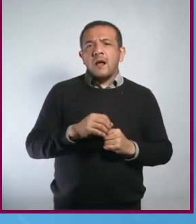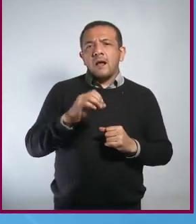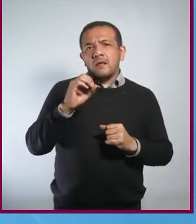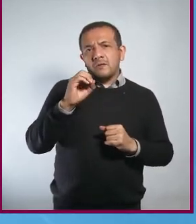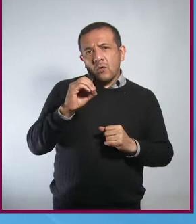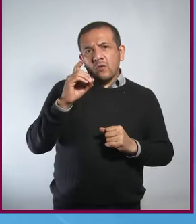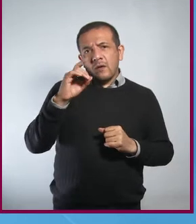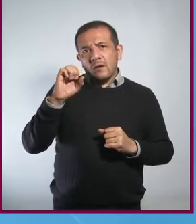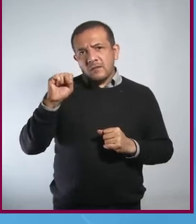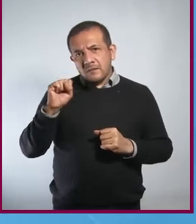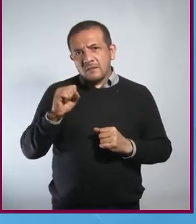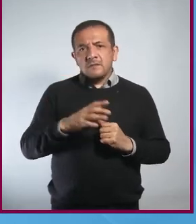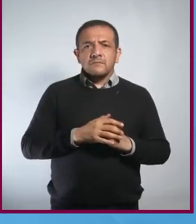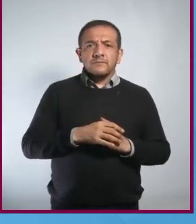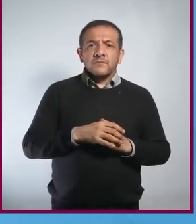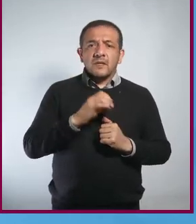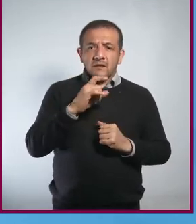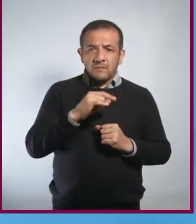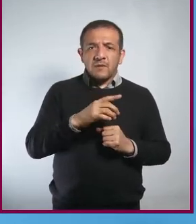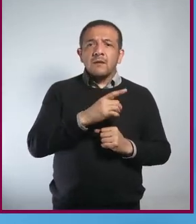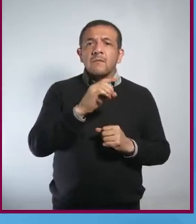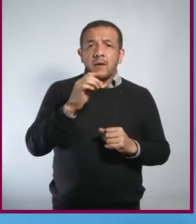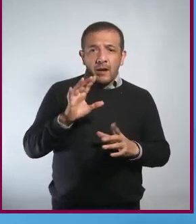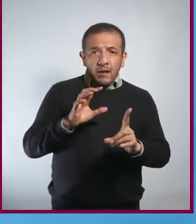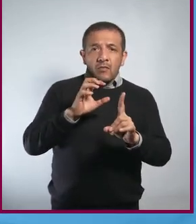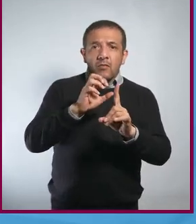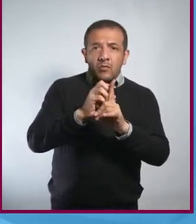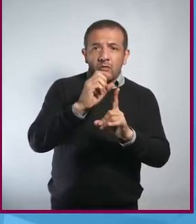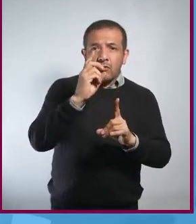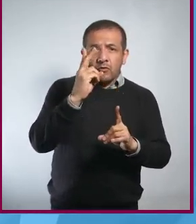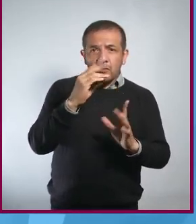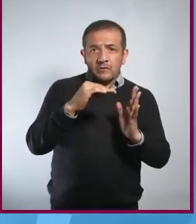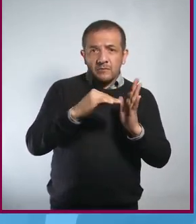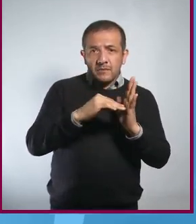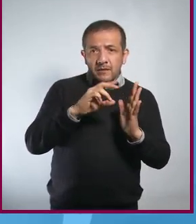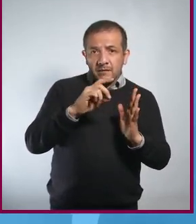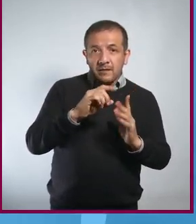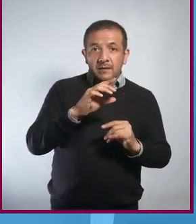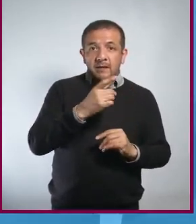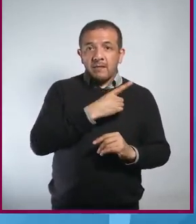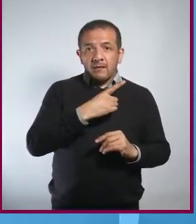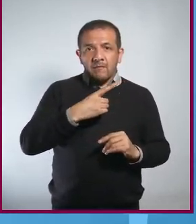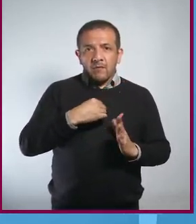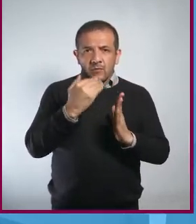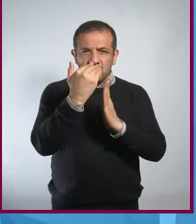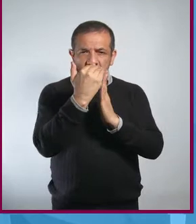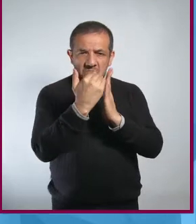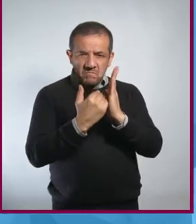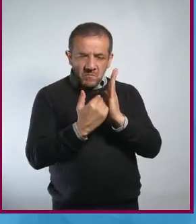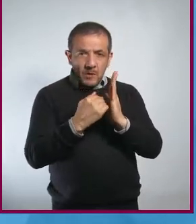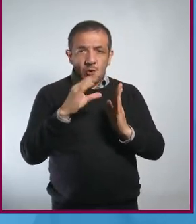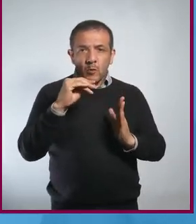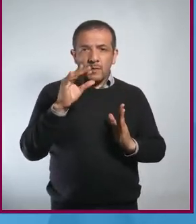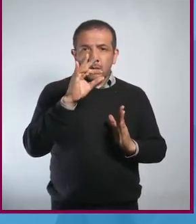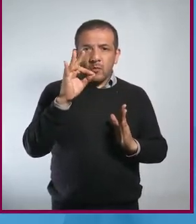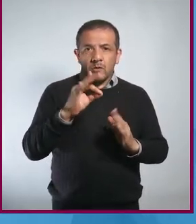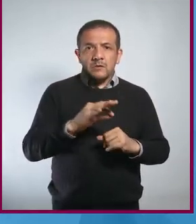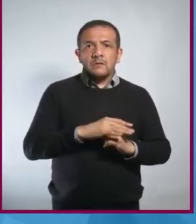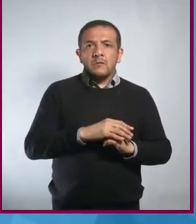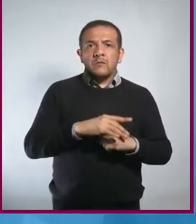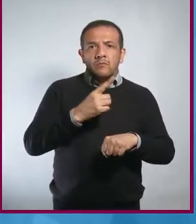objetivos ambiciosos pero alcanzables para el 2030. Reducir los casos de malaria al menos en un